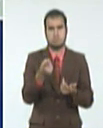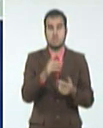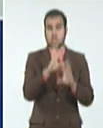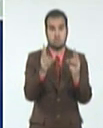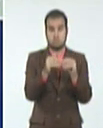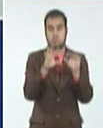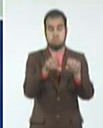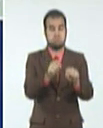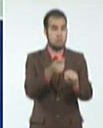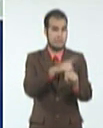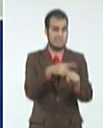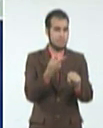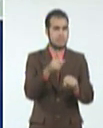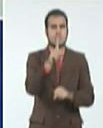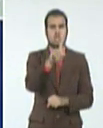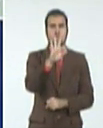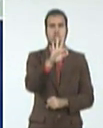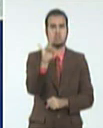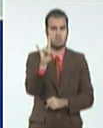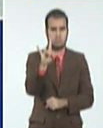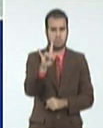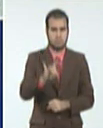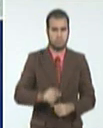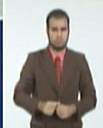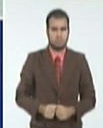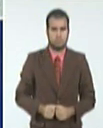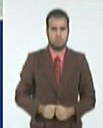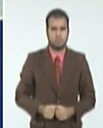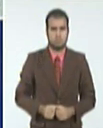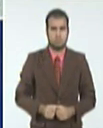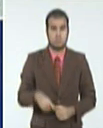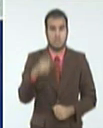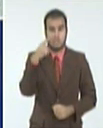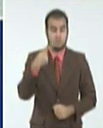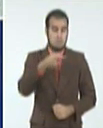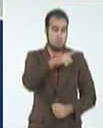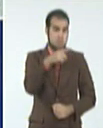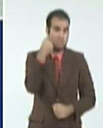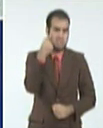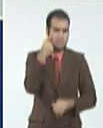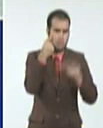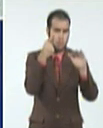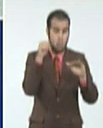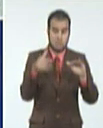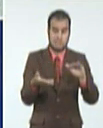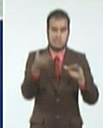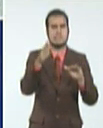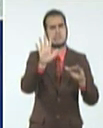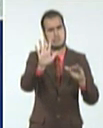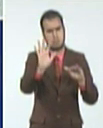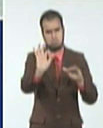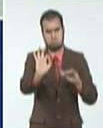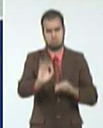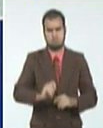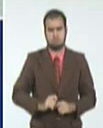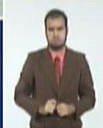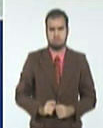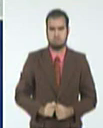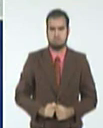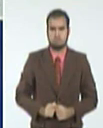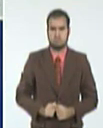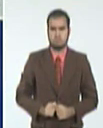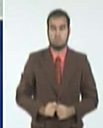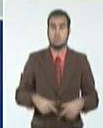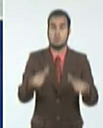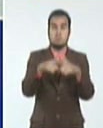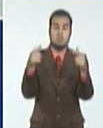189 casos autóctonos, superior al día anterior en 5 más. La cifra mayor en